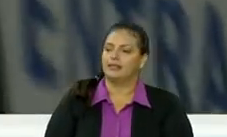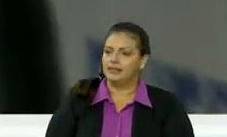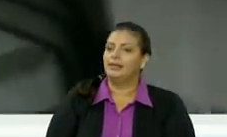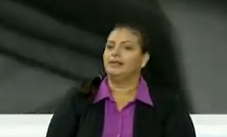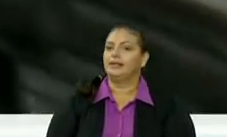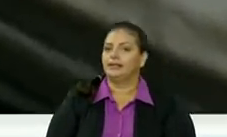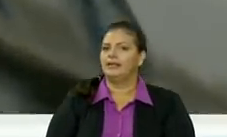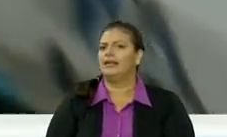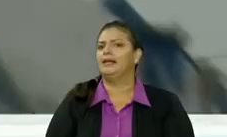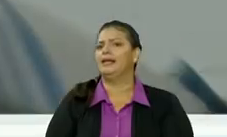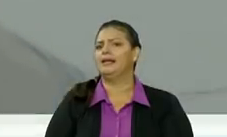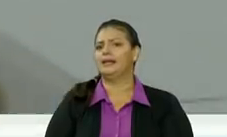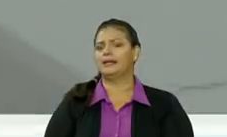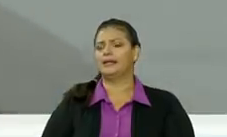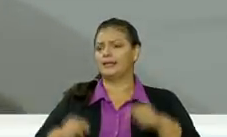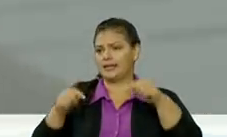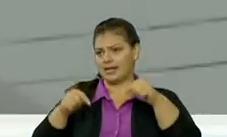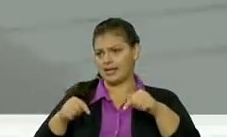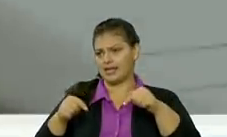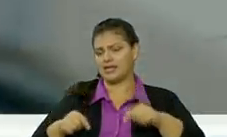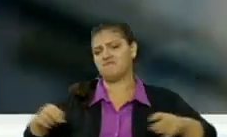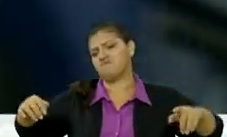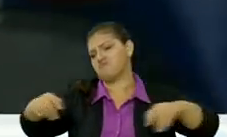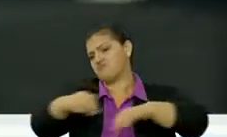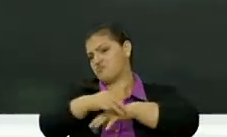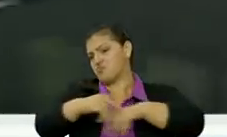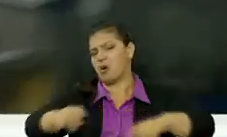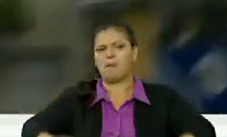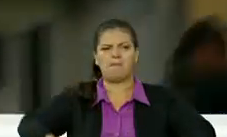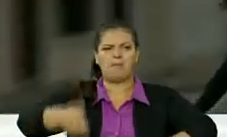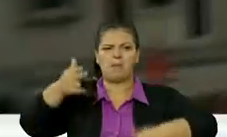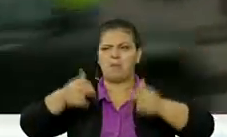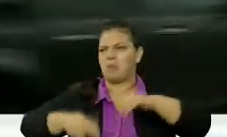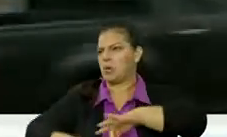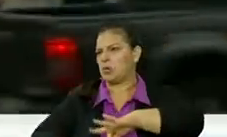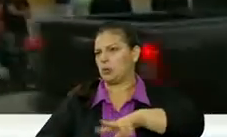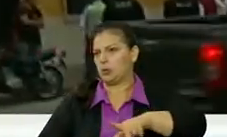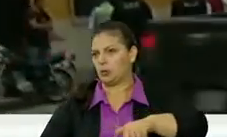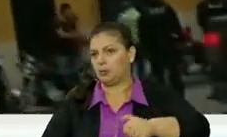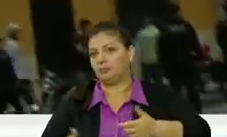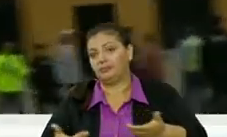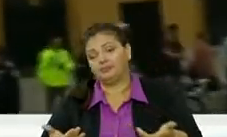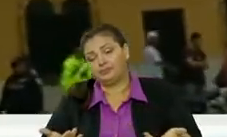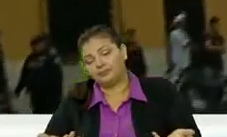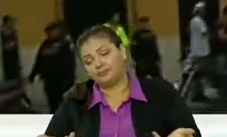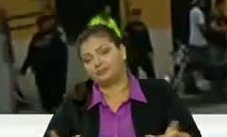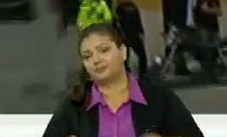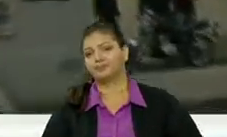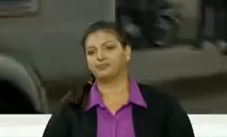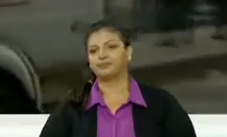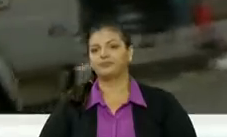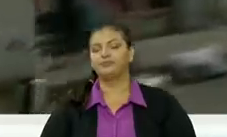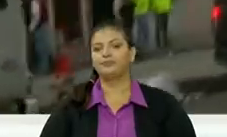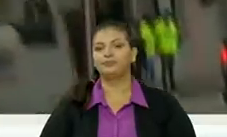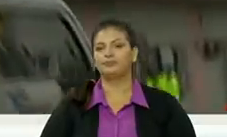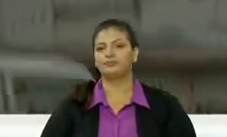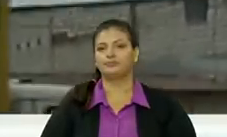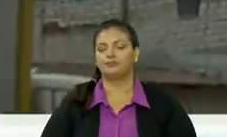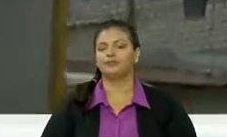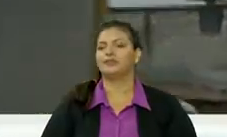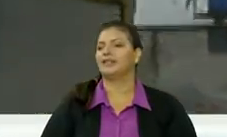tenemos problemas aquí en este sector es el robo a personas, ¿no? Estamos en los horarios conflictivos por